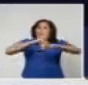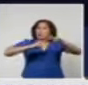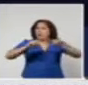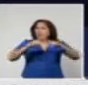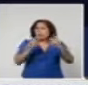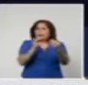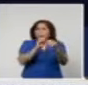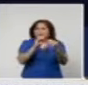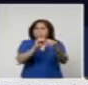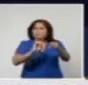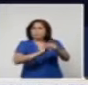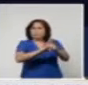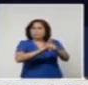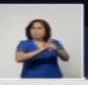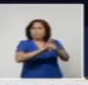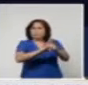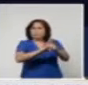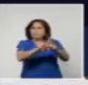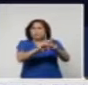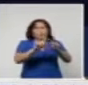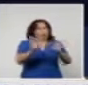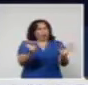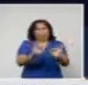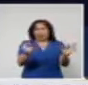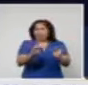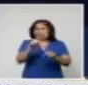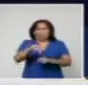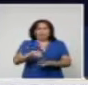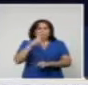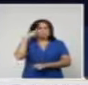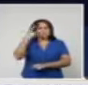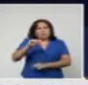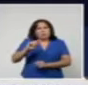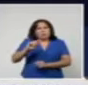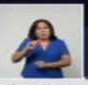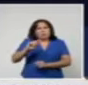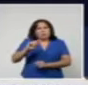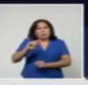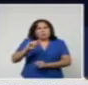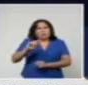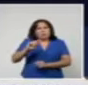tratar de encontrar la fuente de infección. Y de los